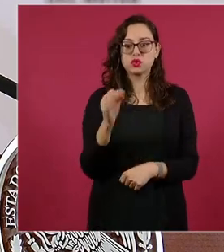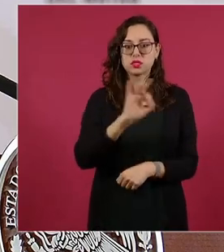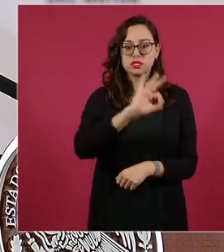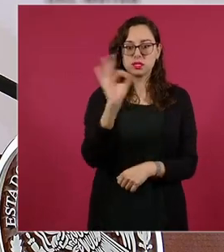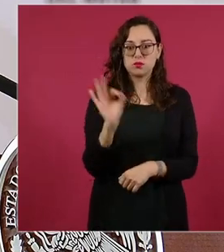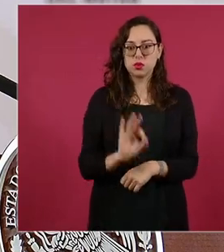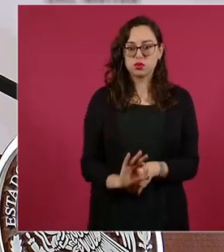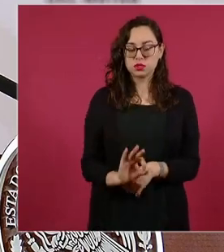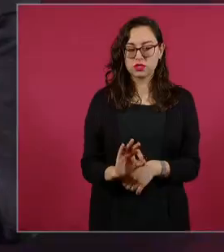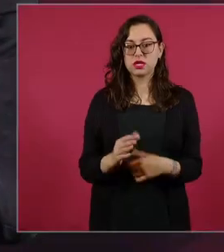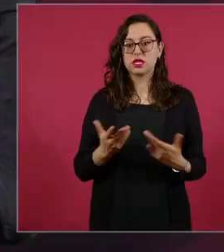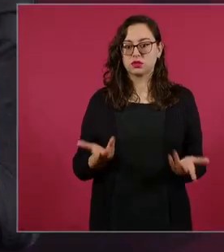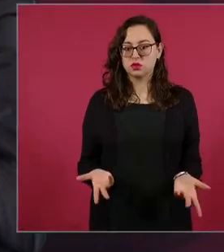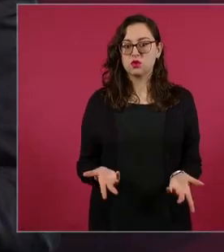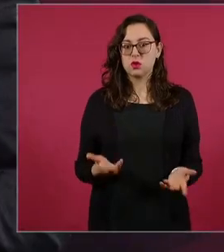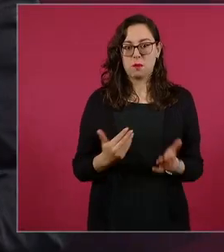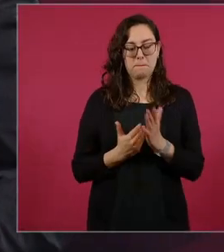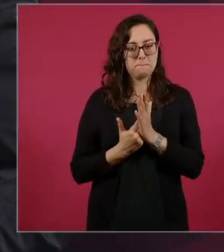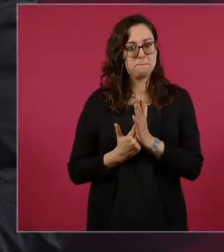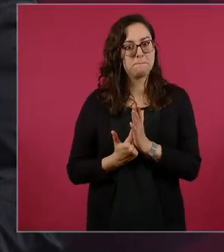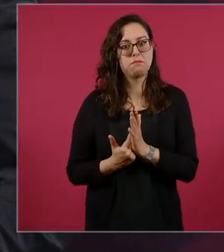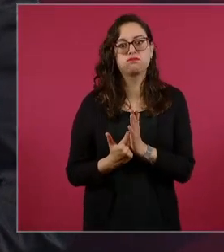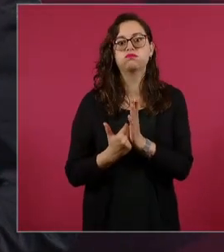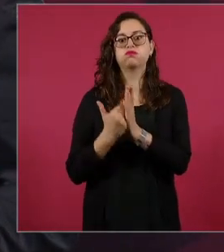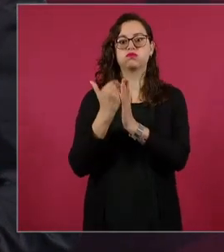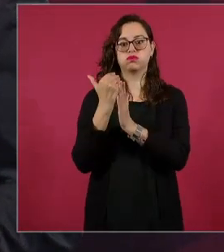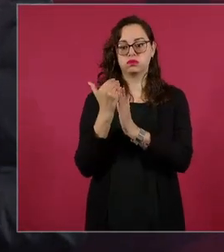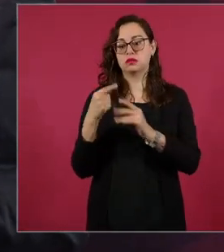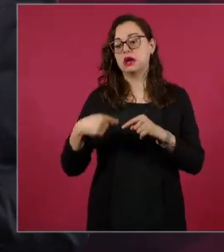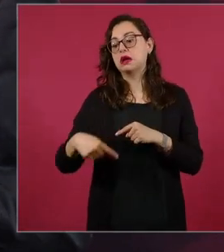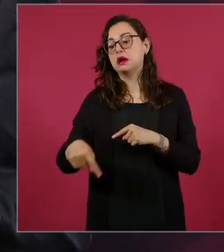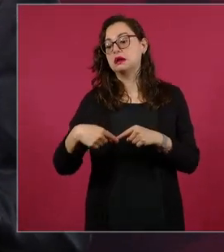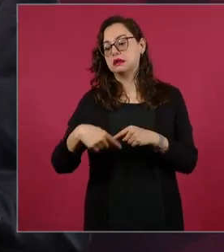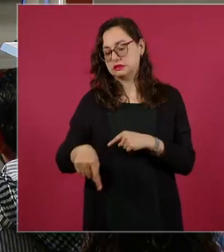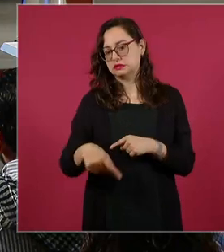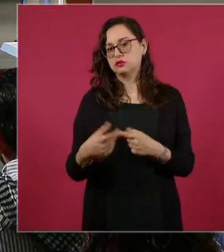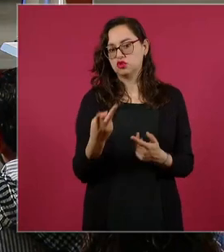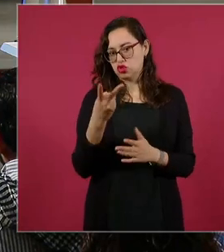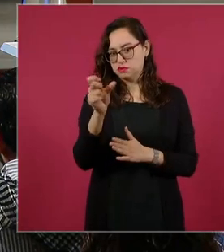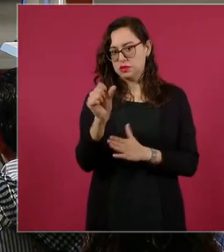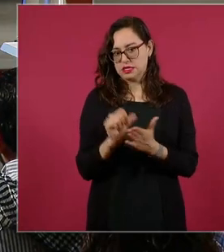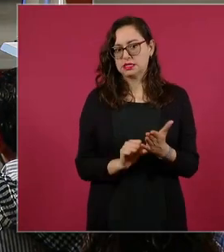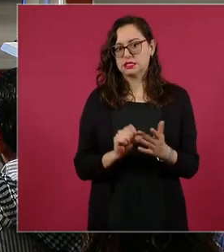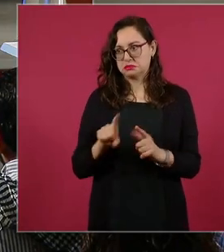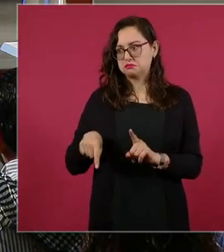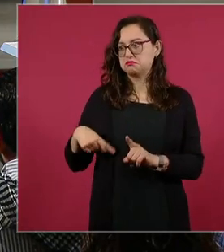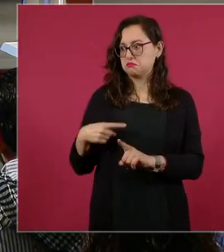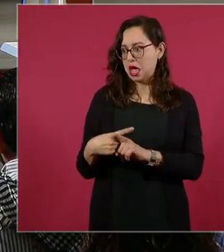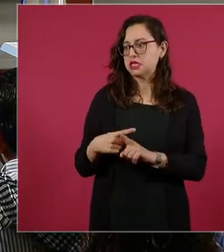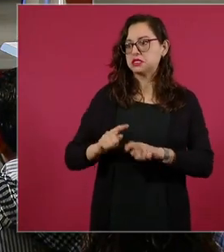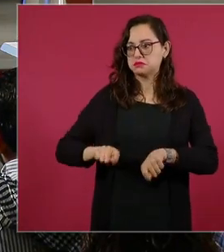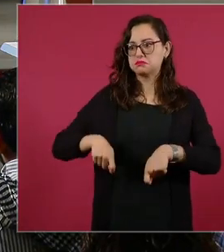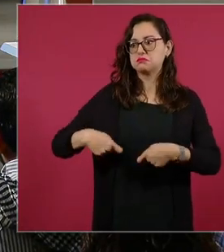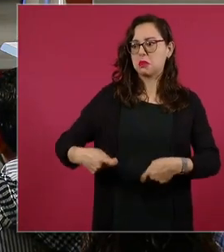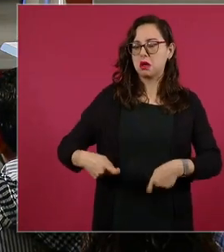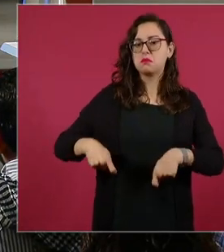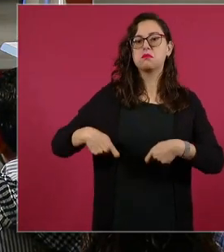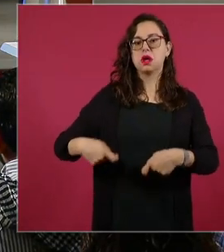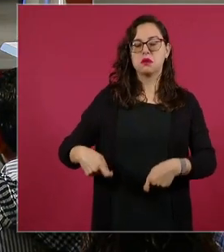hizo toda la administración pasada. Y desde luego todavía nos quedan algunos meses. Adelante. Hoy las personas tienen